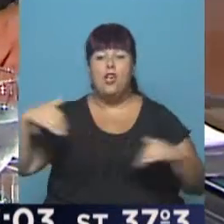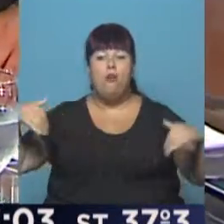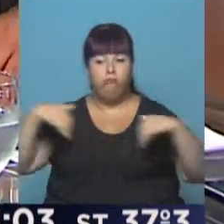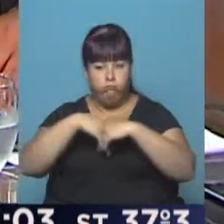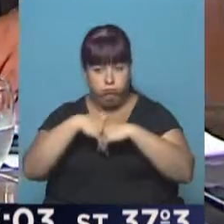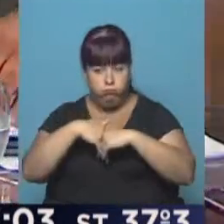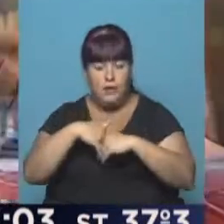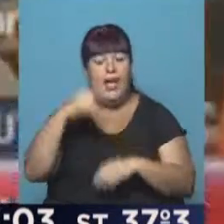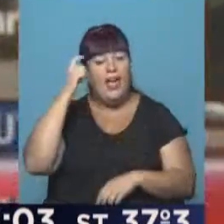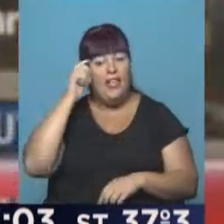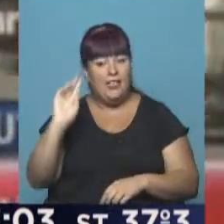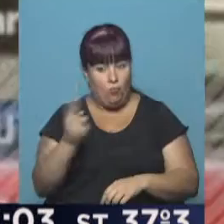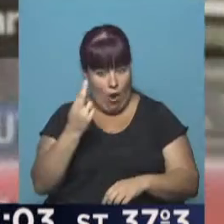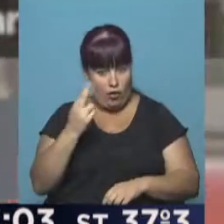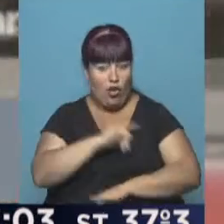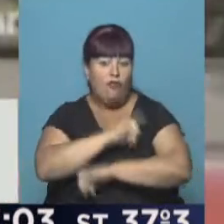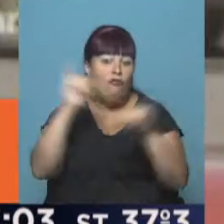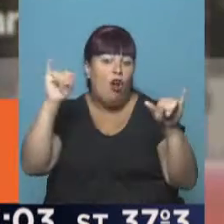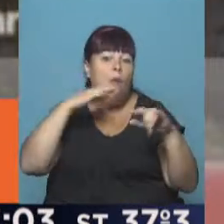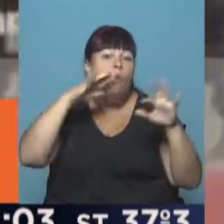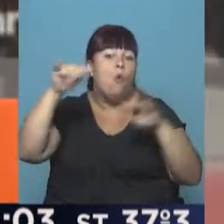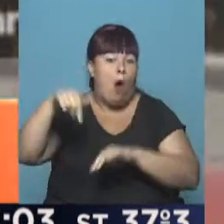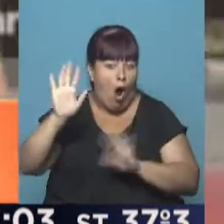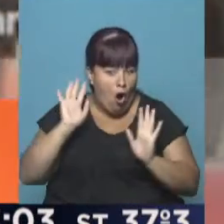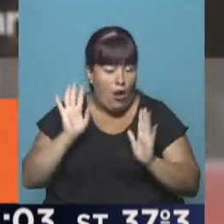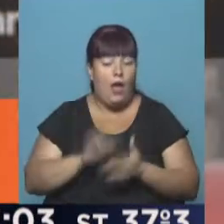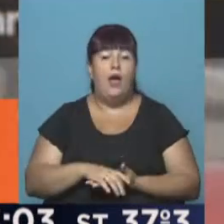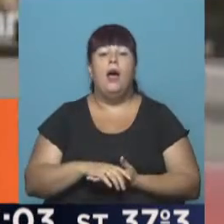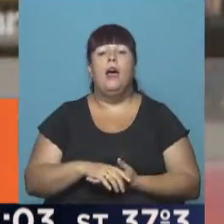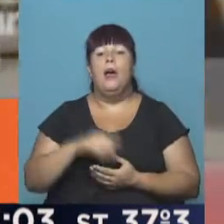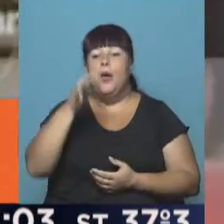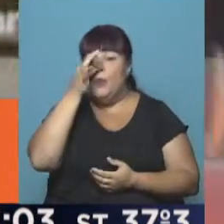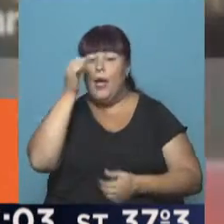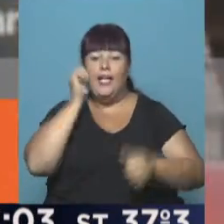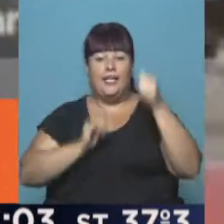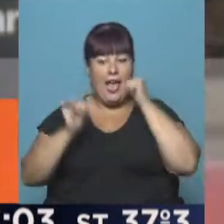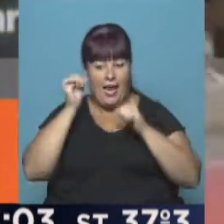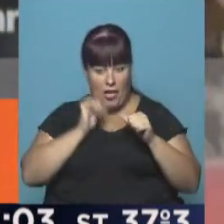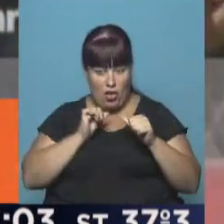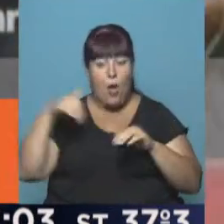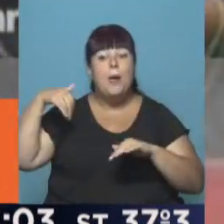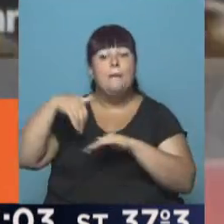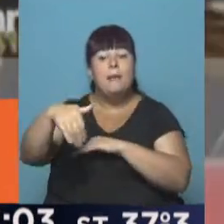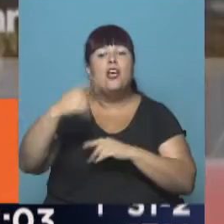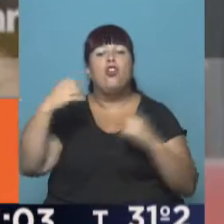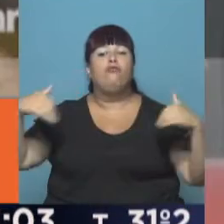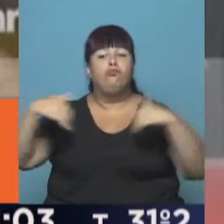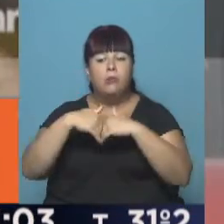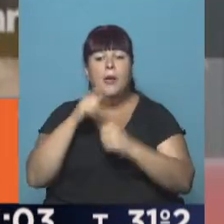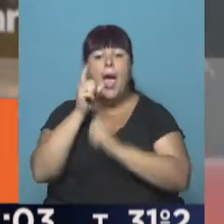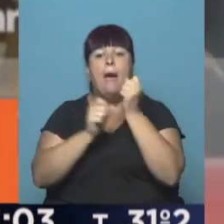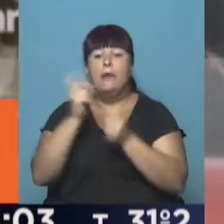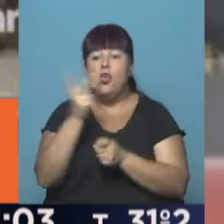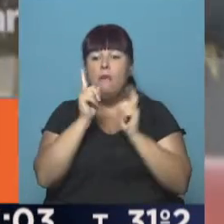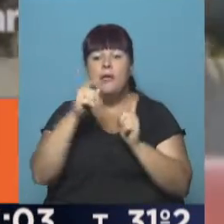hay mismos entonces a la información que se conoce en principio y veinte heridos los micros que colisionaron pertenecen a la empresa